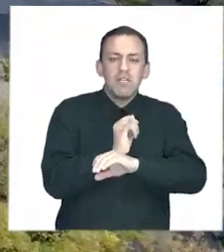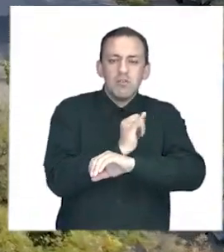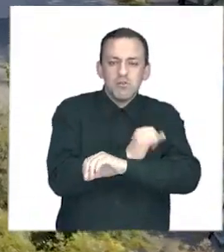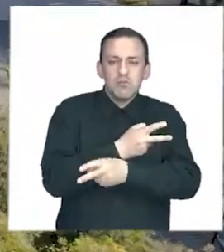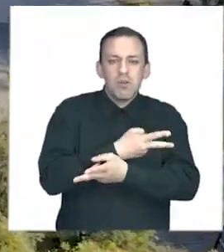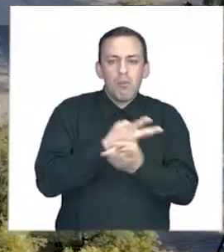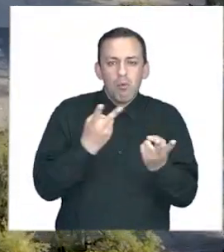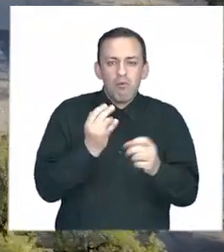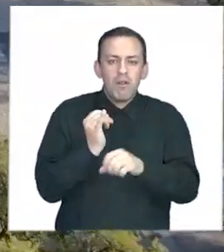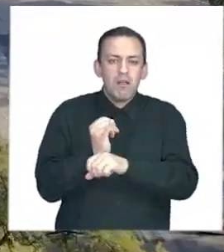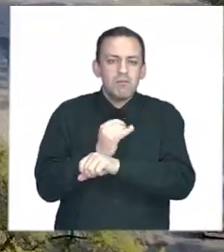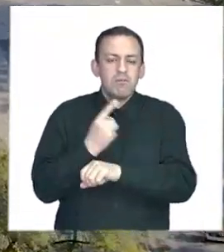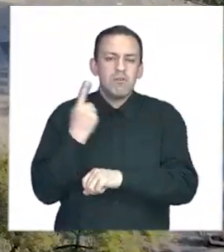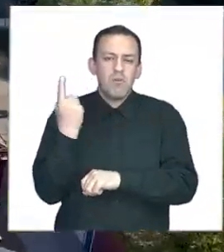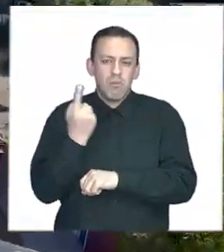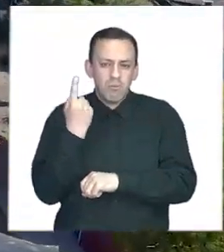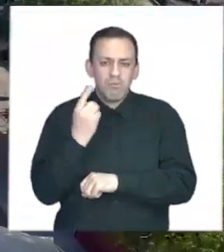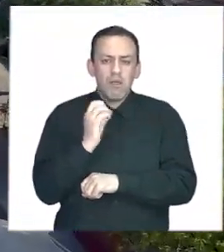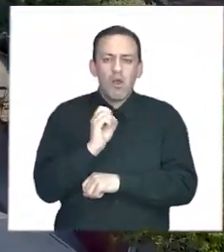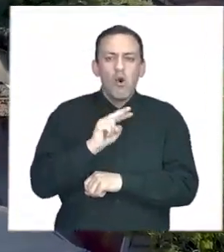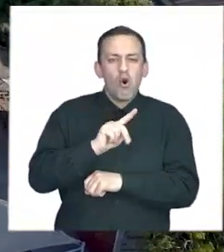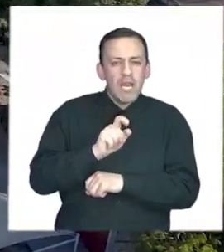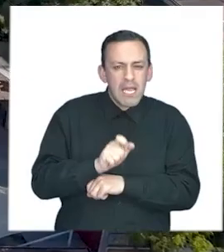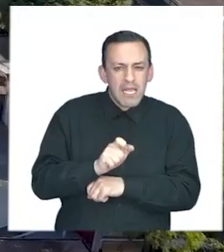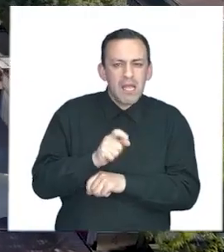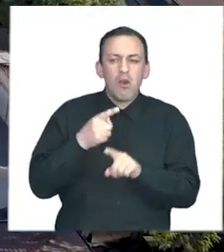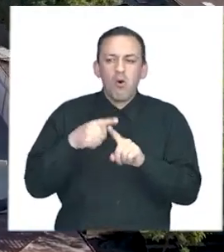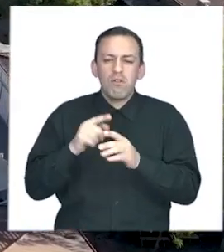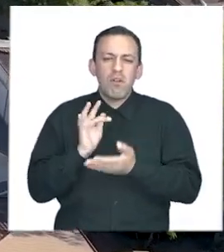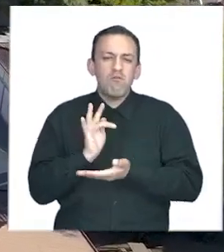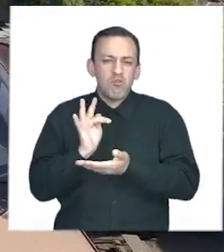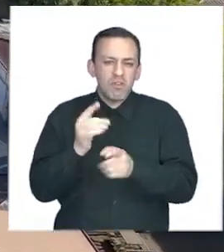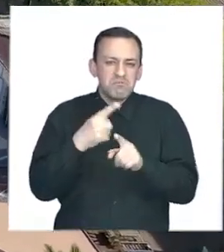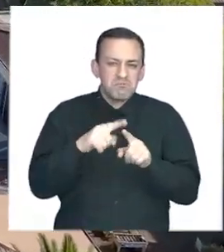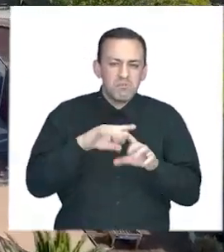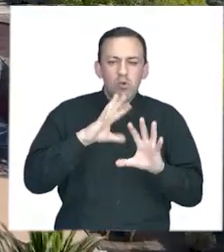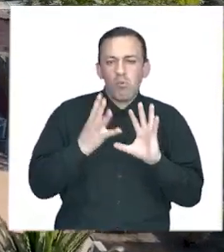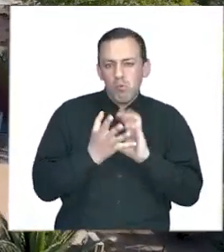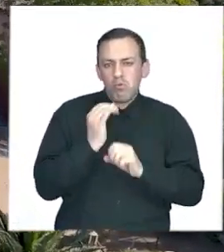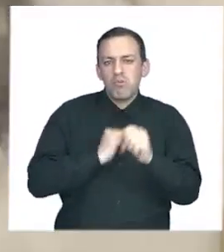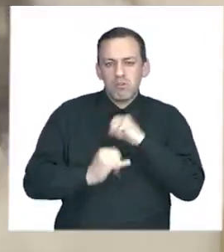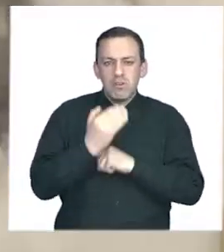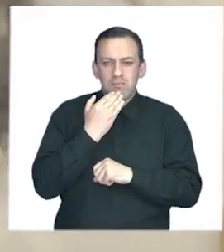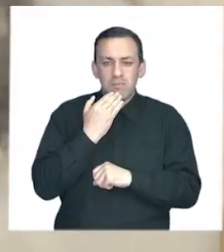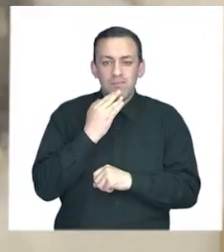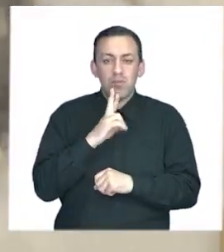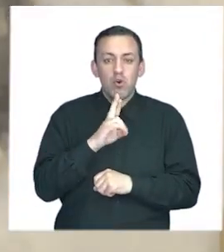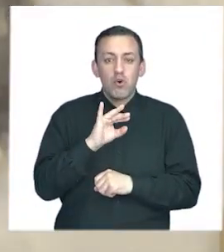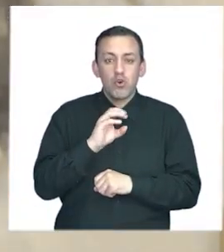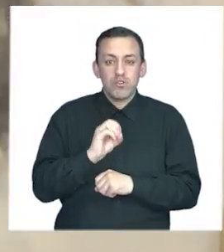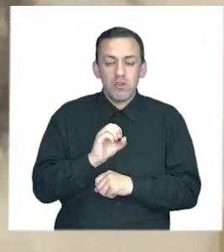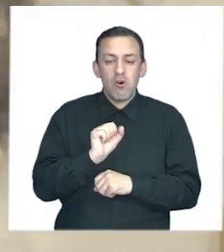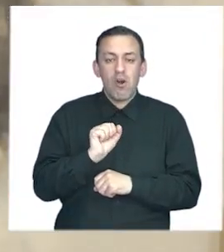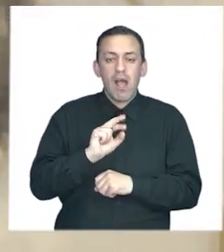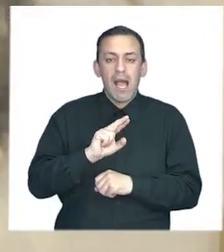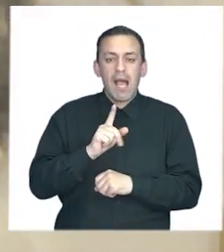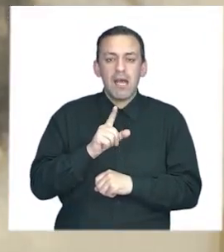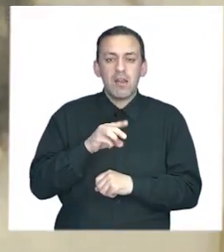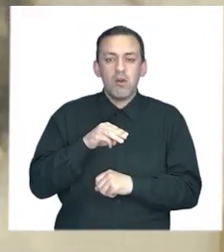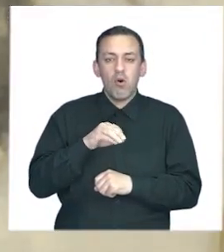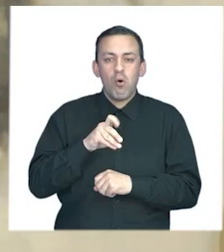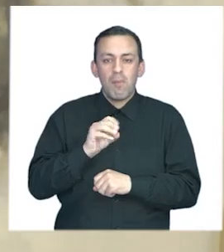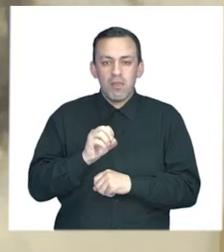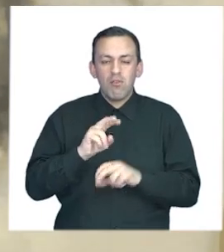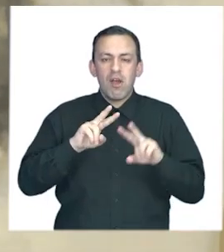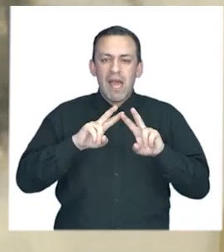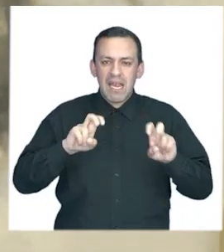en campos públicos, privados, tanto como ONG y multilateral o de organismos internacionales. Soy Rocío Argomedo, analista en política y